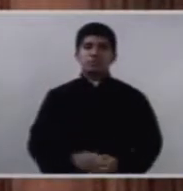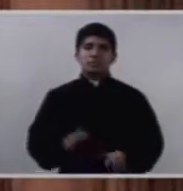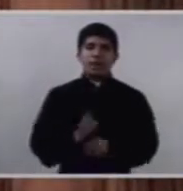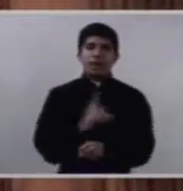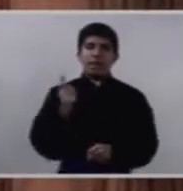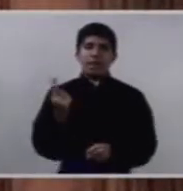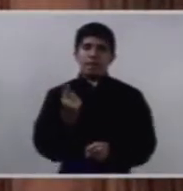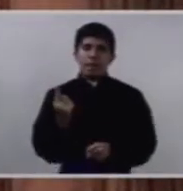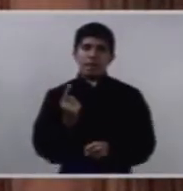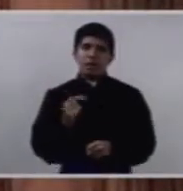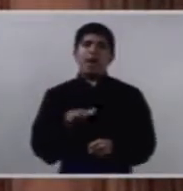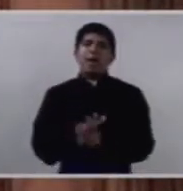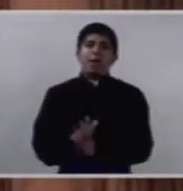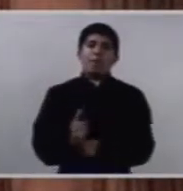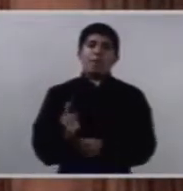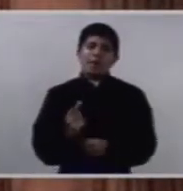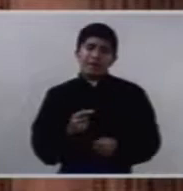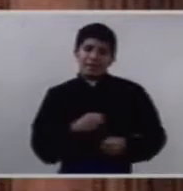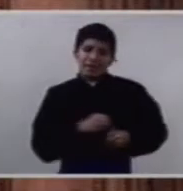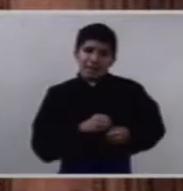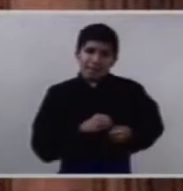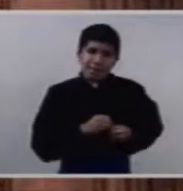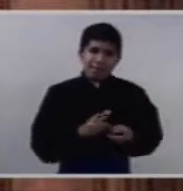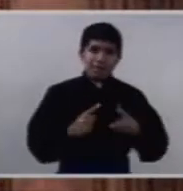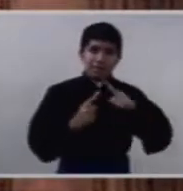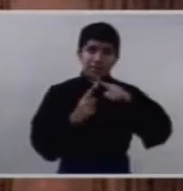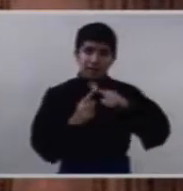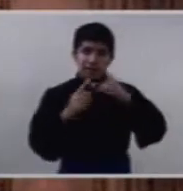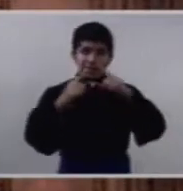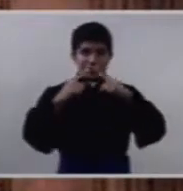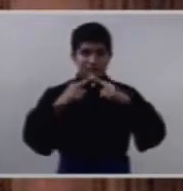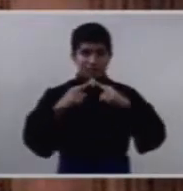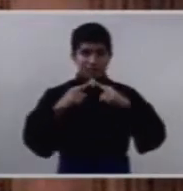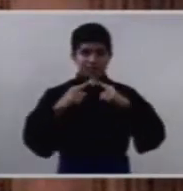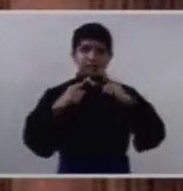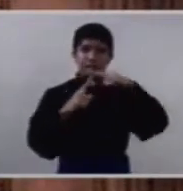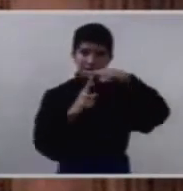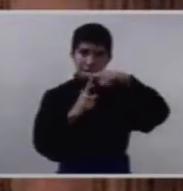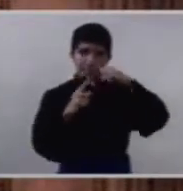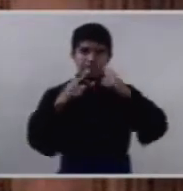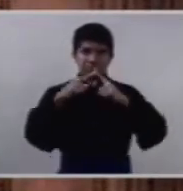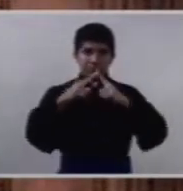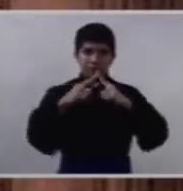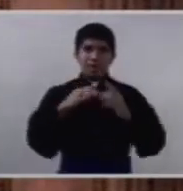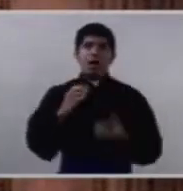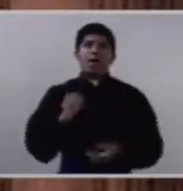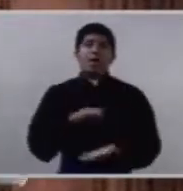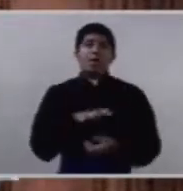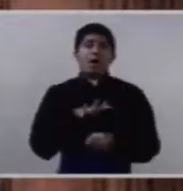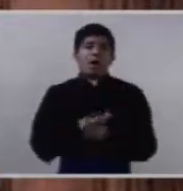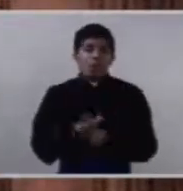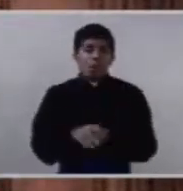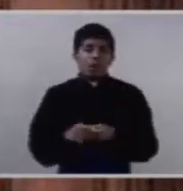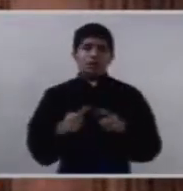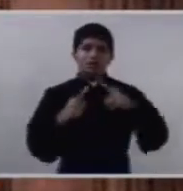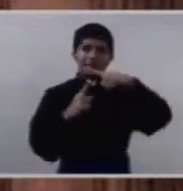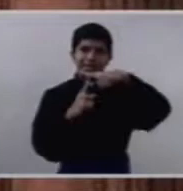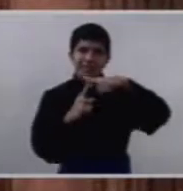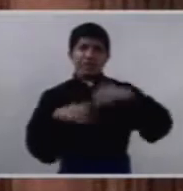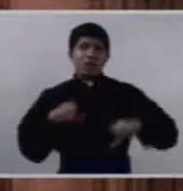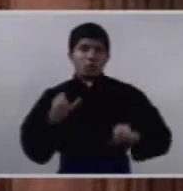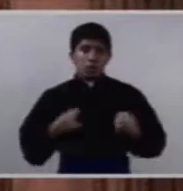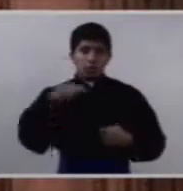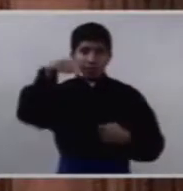Porque ¿cuál es la misión de la Iglesia? ¿Cuál es la misión de los jóvenes en este momento?